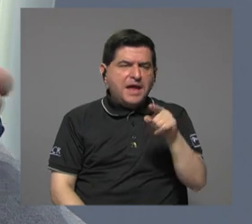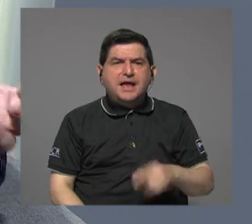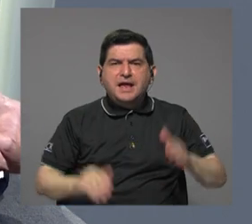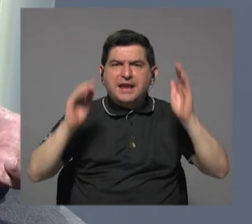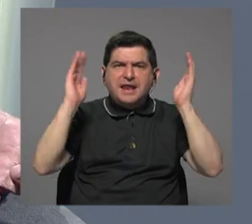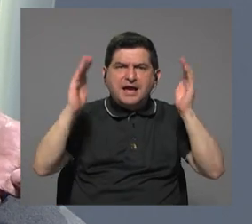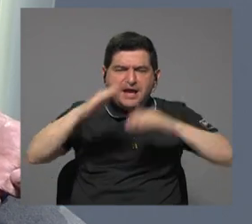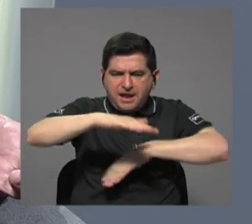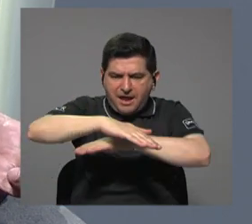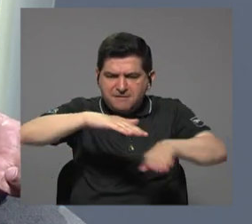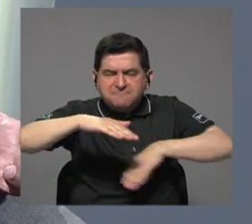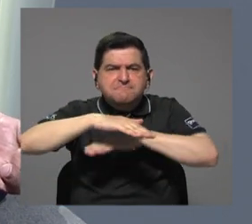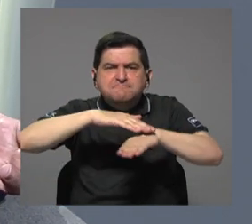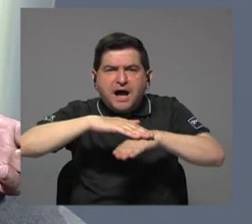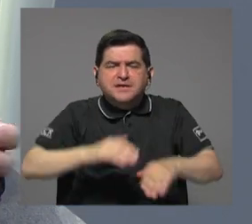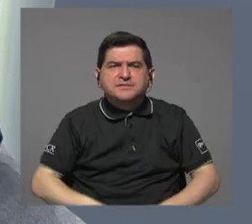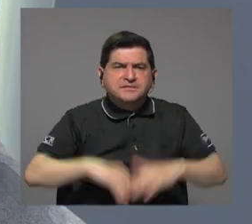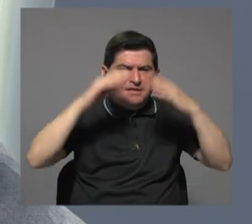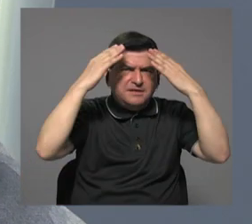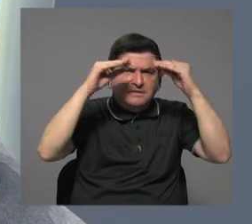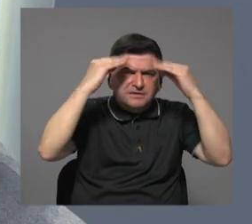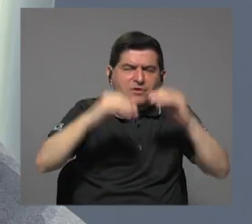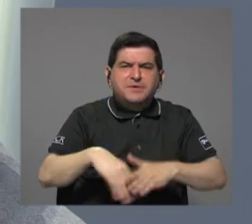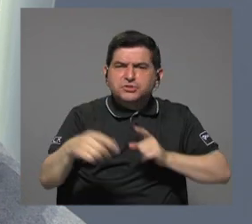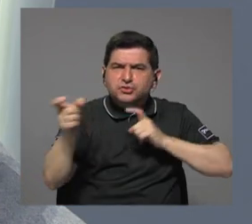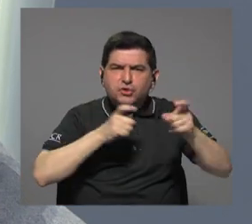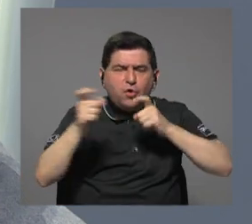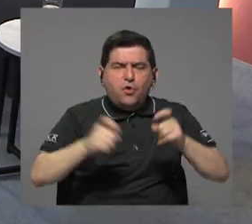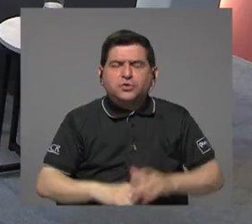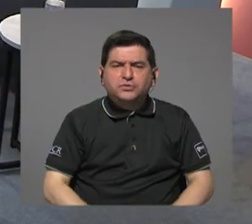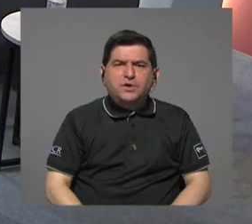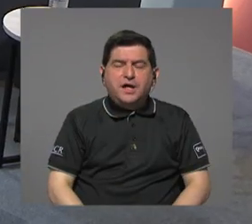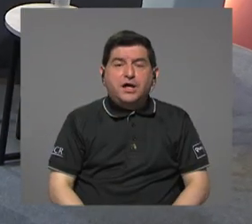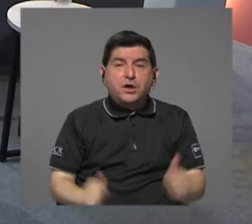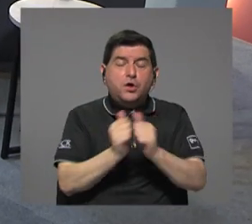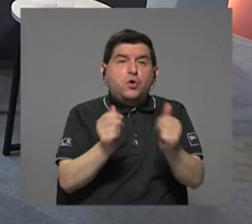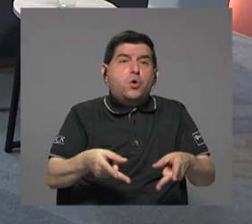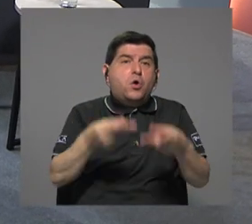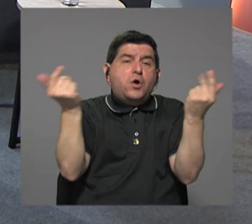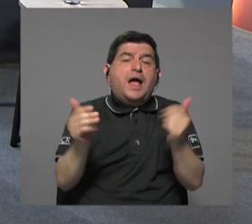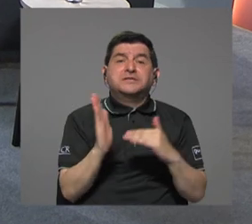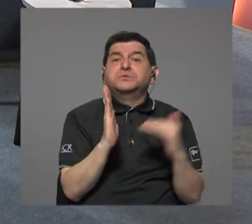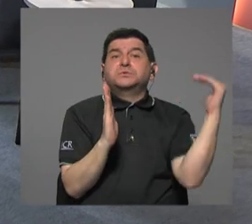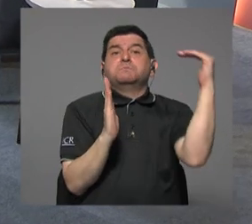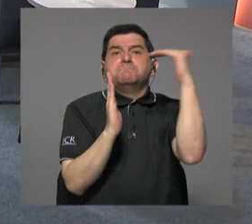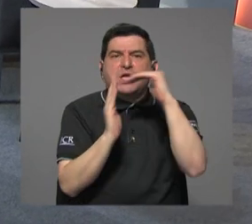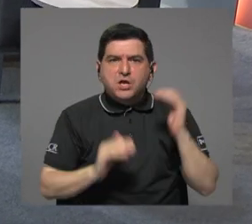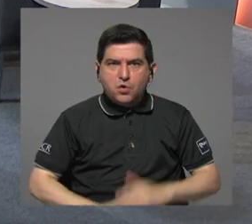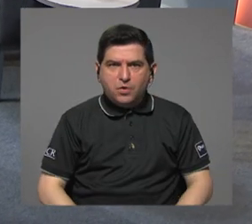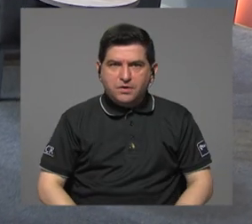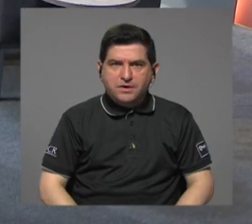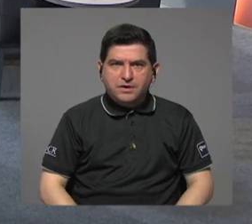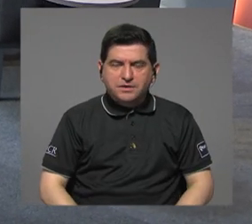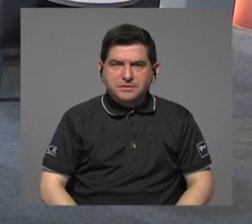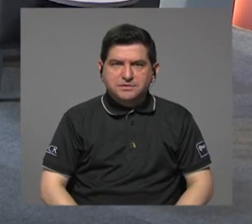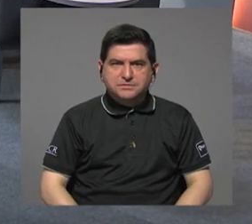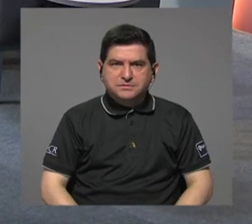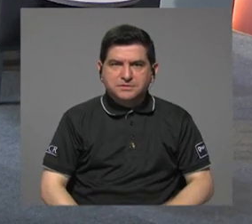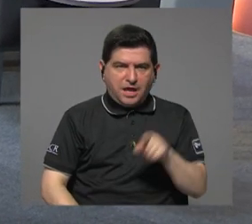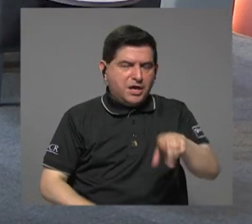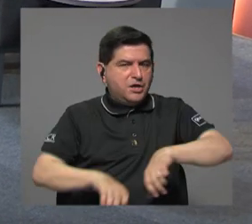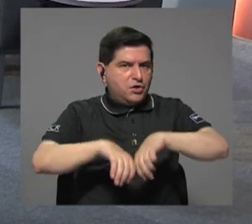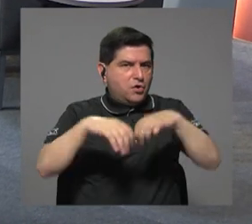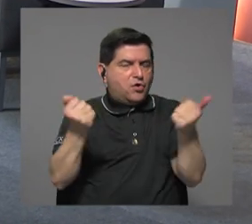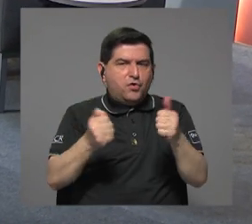mega plataforma informática para el control de la información con gastos millonarios y desde todo punto de vista violentar el